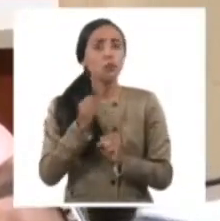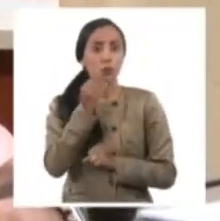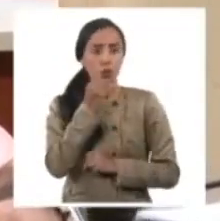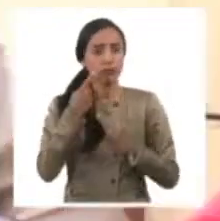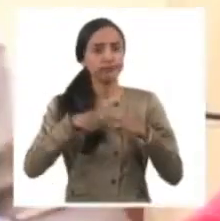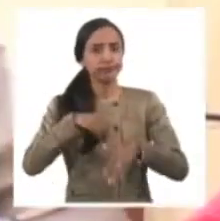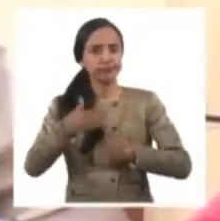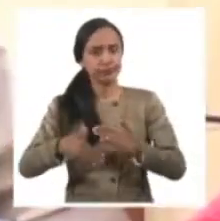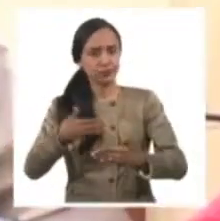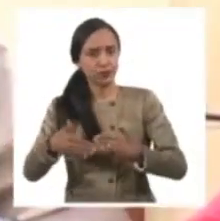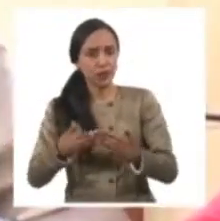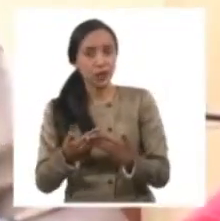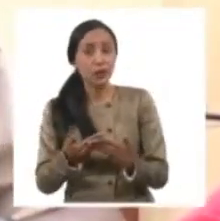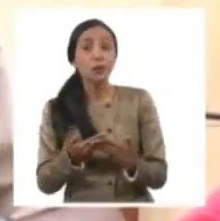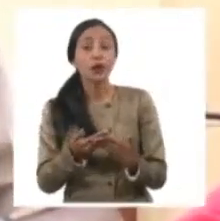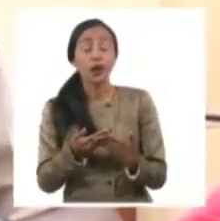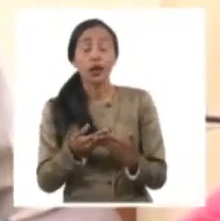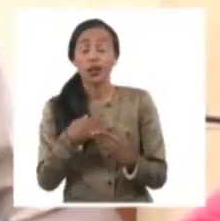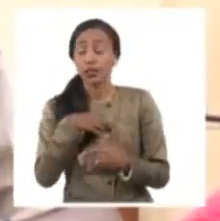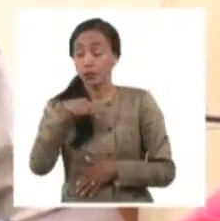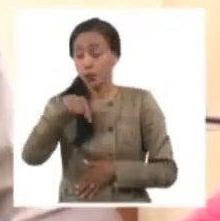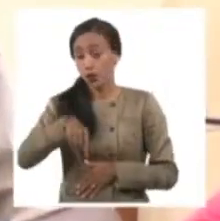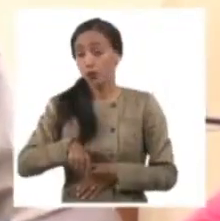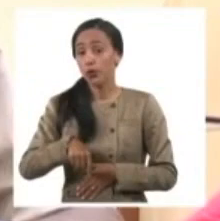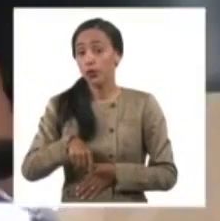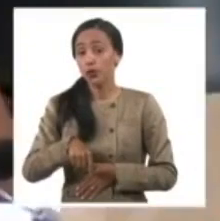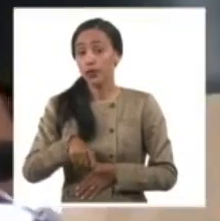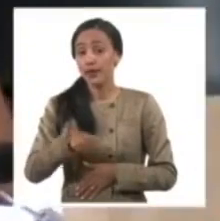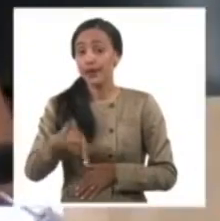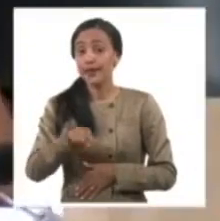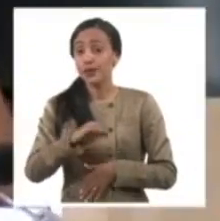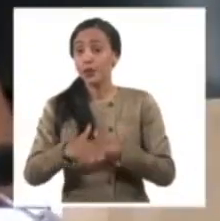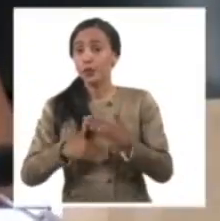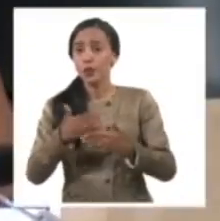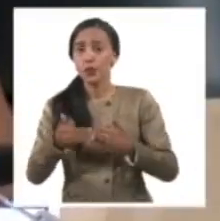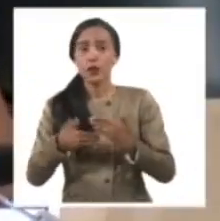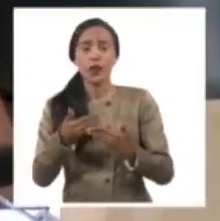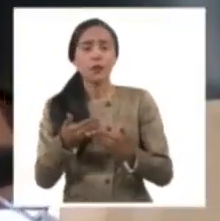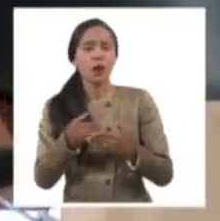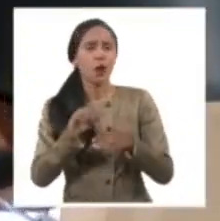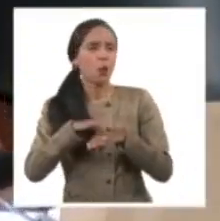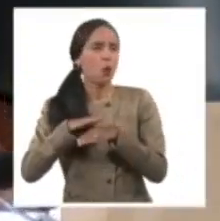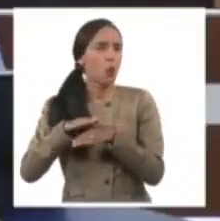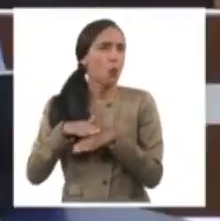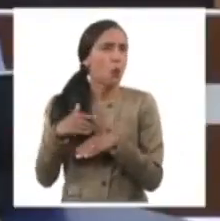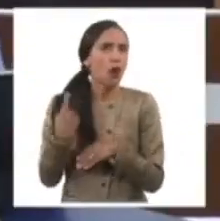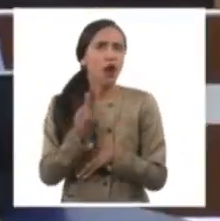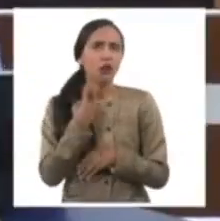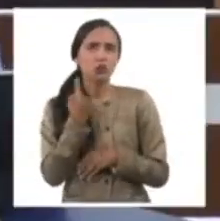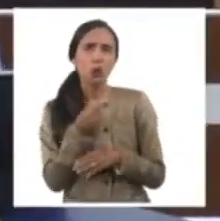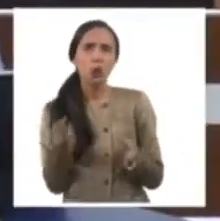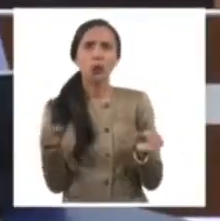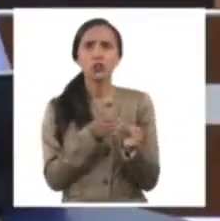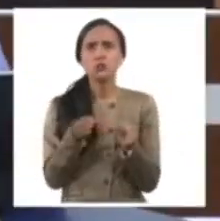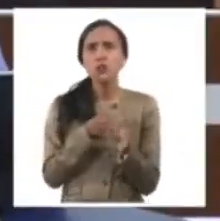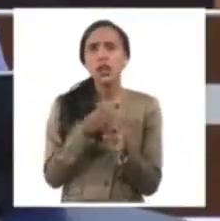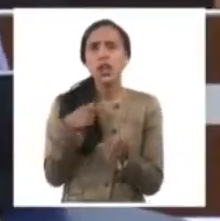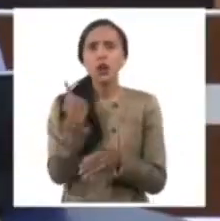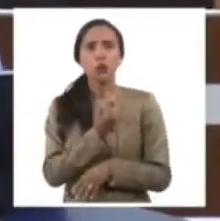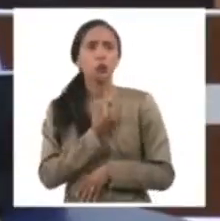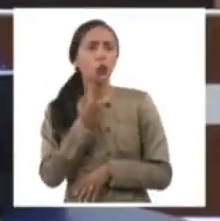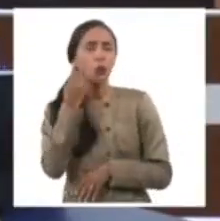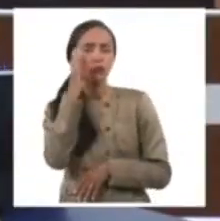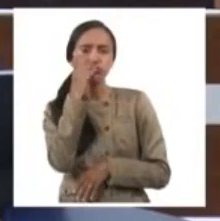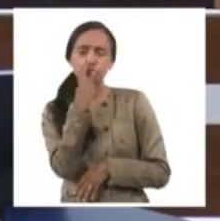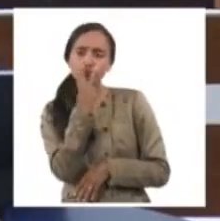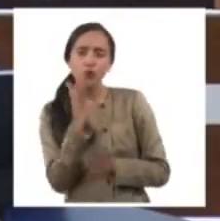todas estas situaciones adversas que estamos viviendo. Que esas afectaciones no son ocasionadas por negligencia, ni por despreocupación,